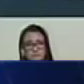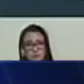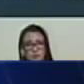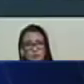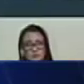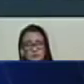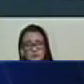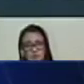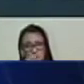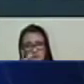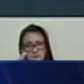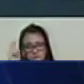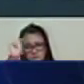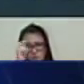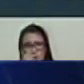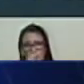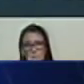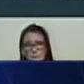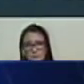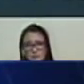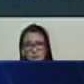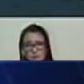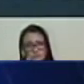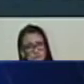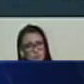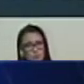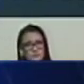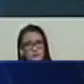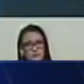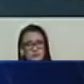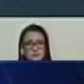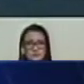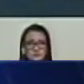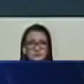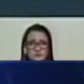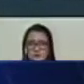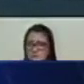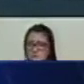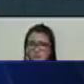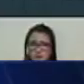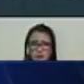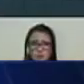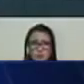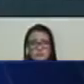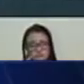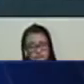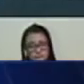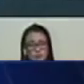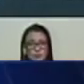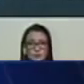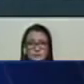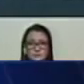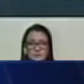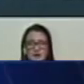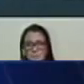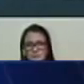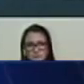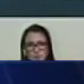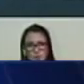elecciones de gobernadores. En las elecciones de alcalde, en las municipales, sacamos el 70% del voto popular, la derecha